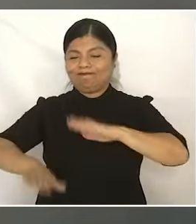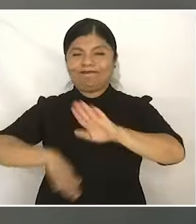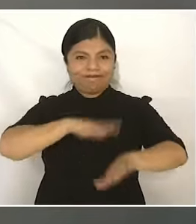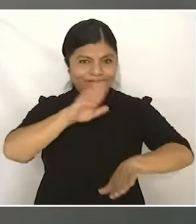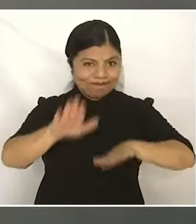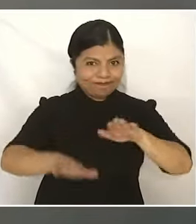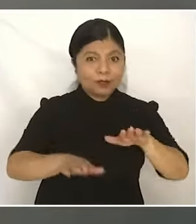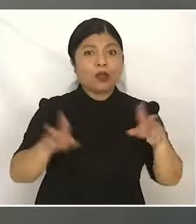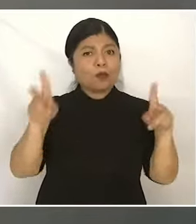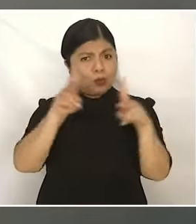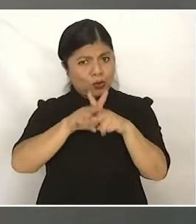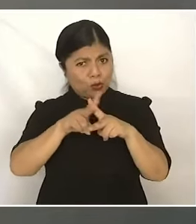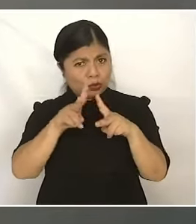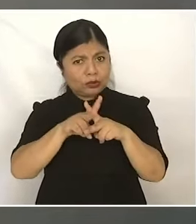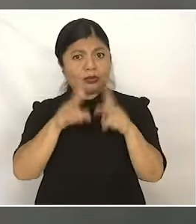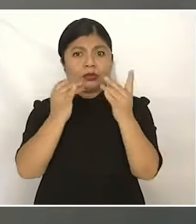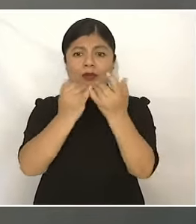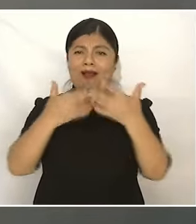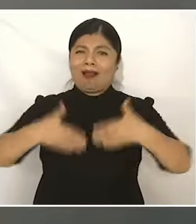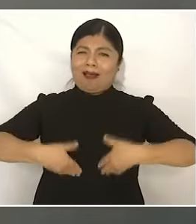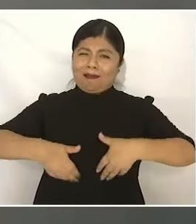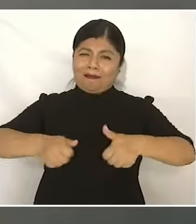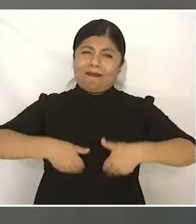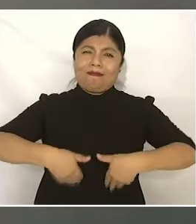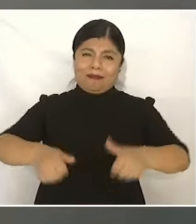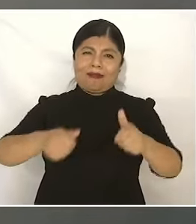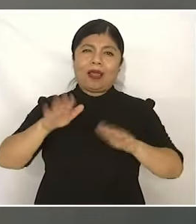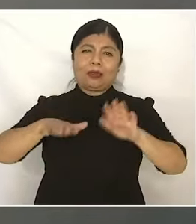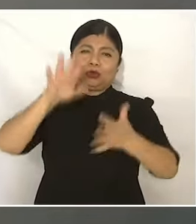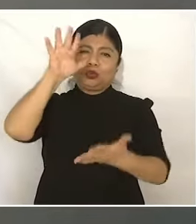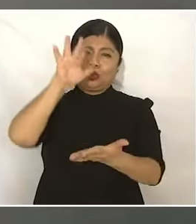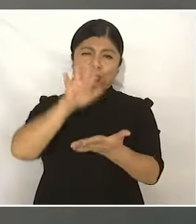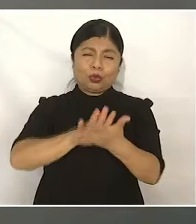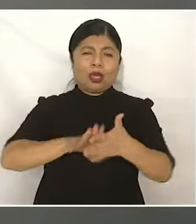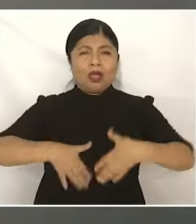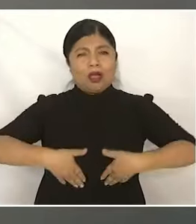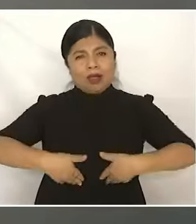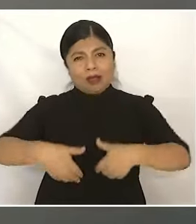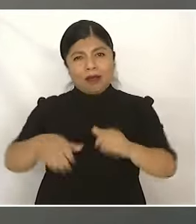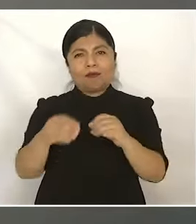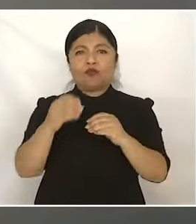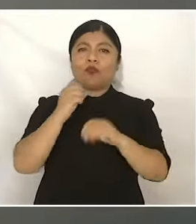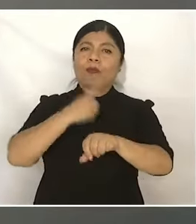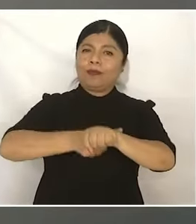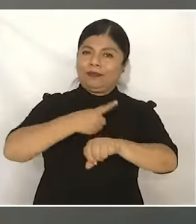por el hambre, por las pandemias. Pero también se lograron los derechos